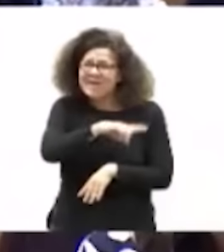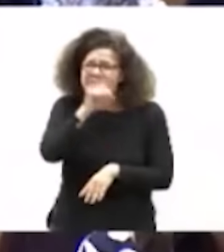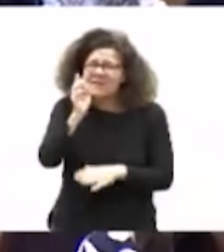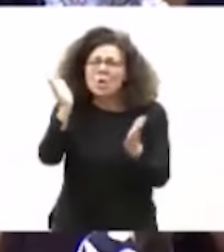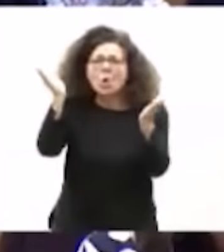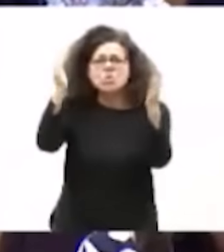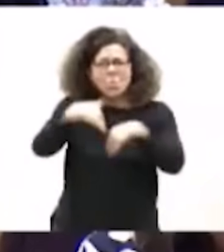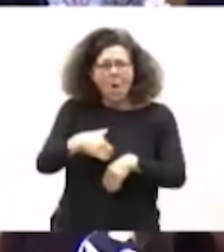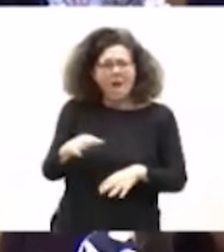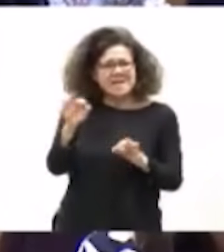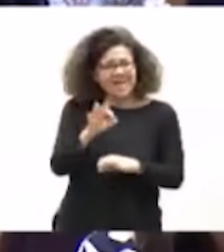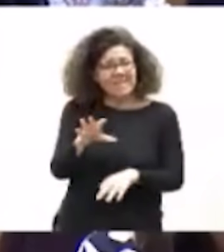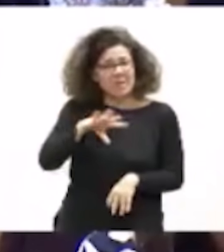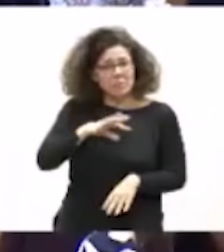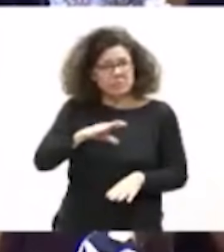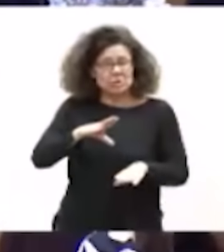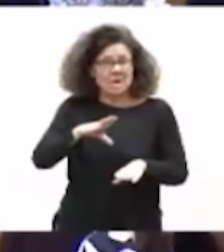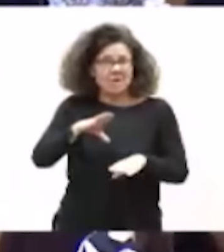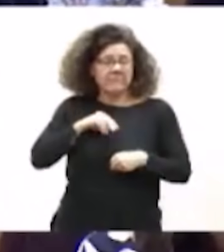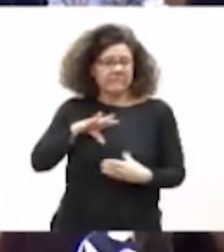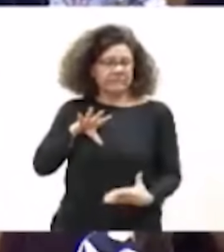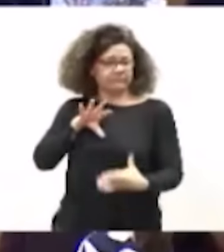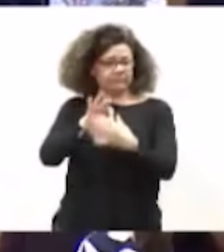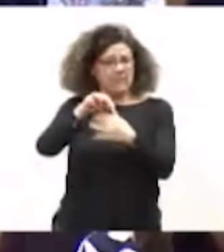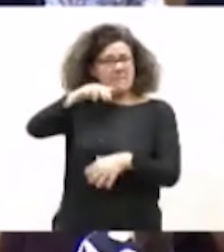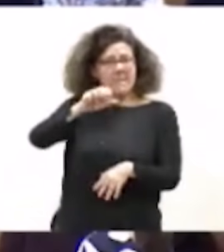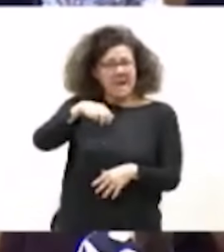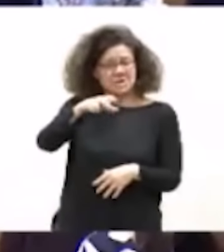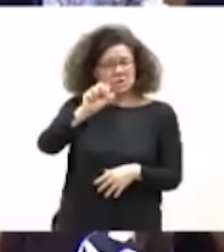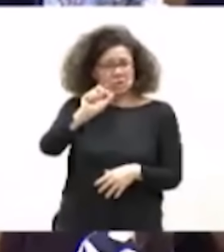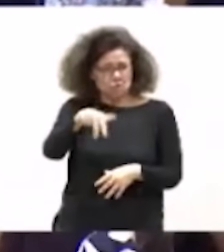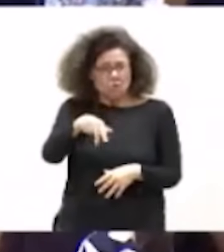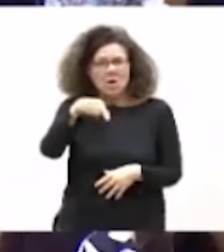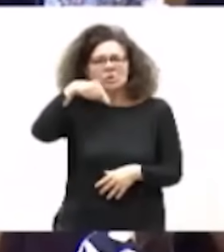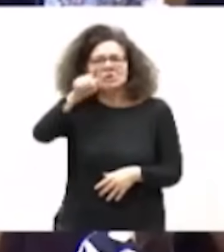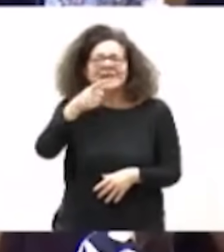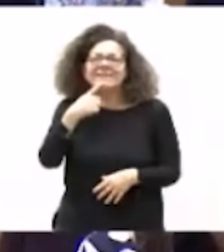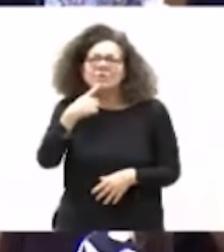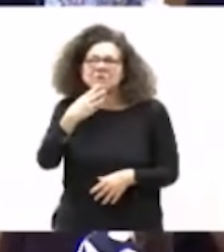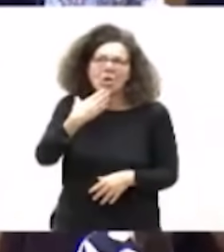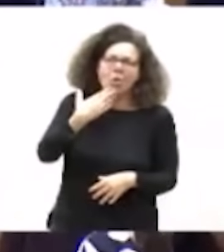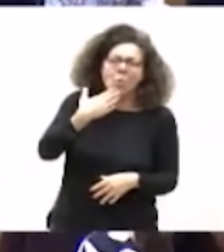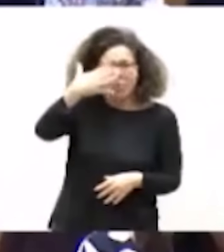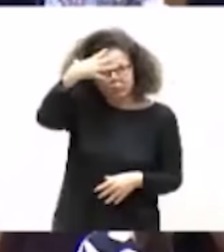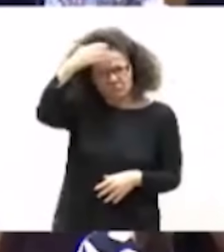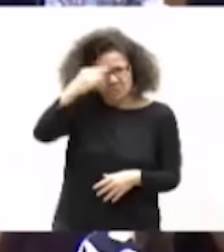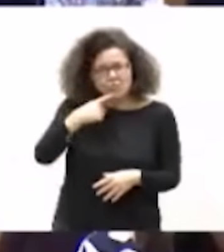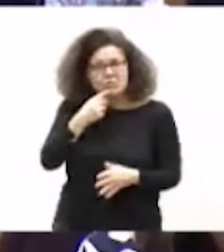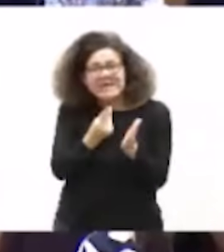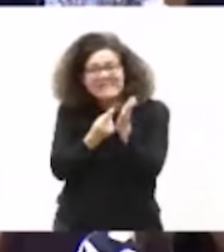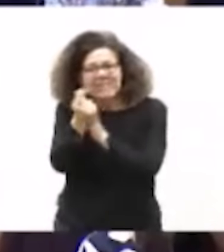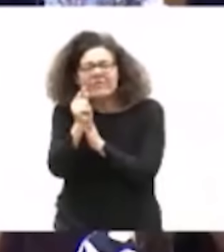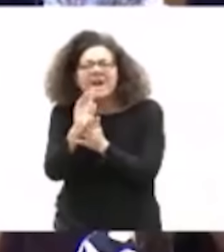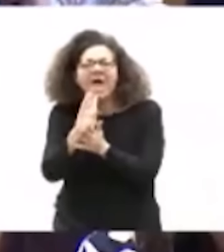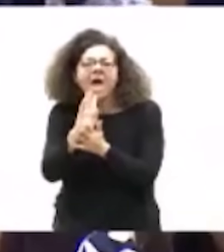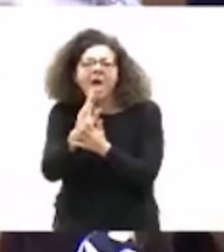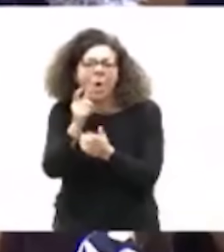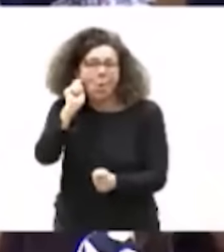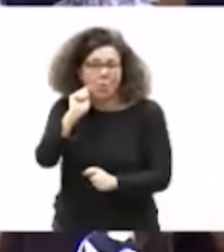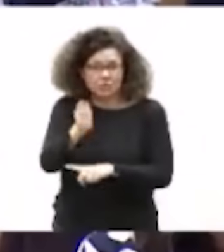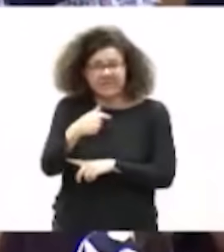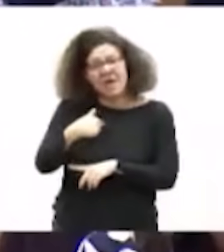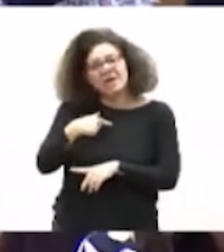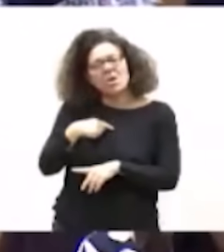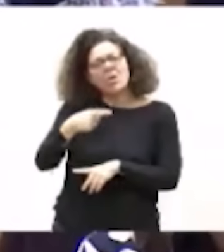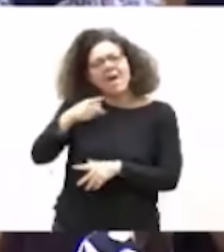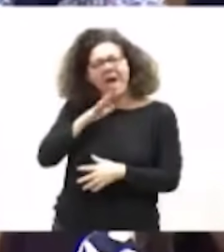nadie que podamos asimilar con Charles Manson, que fue con quien usted dijo que era Puigdemont, un prófugo de la justicia, en el que hoy precisamente ustedes se